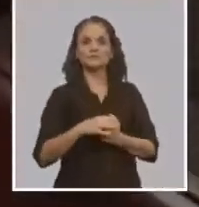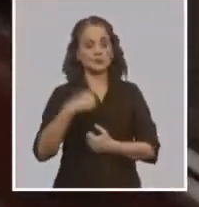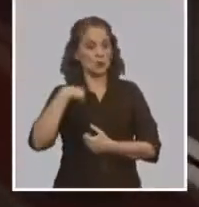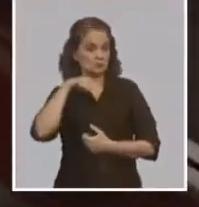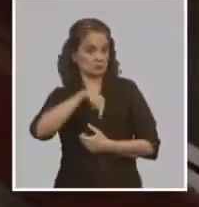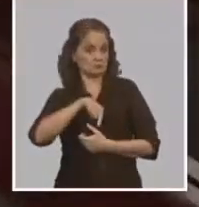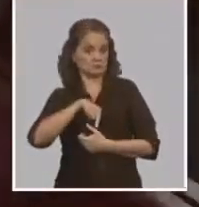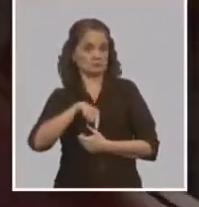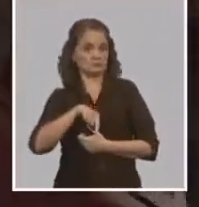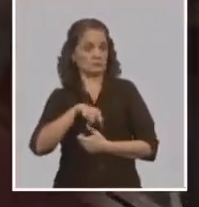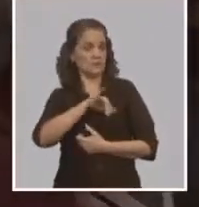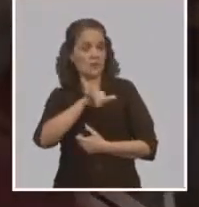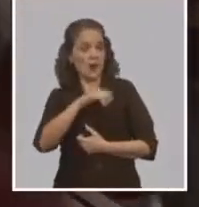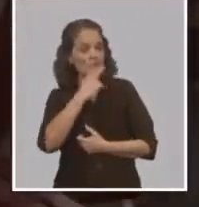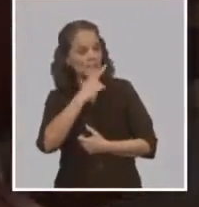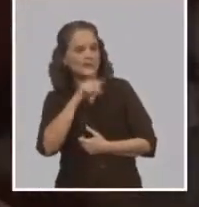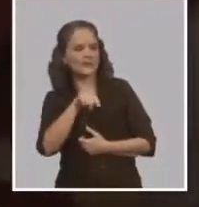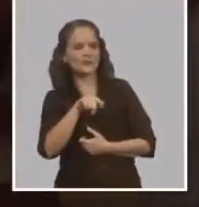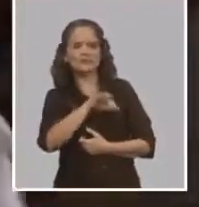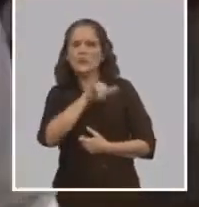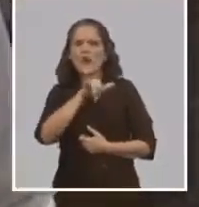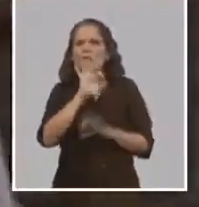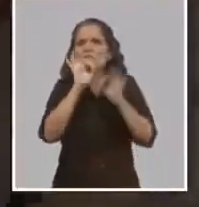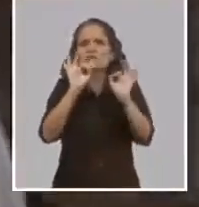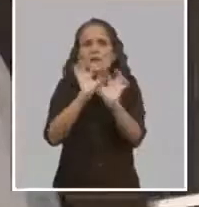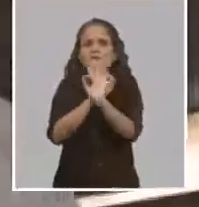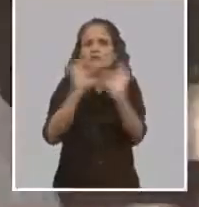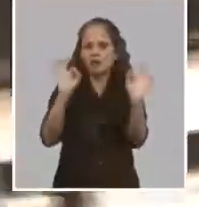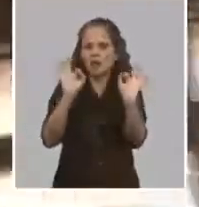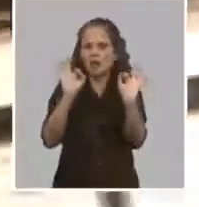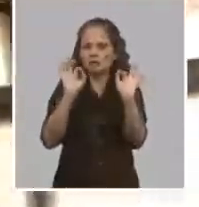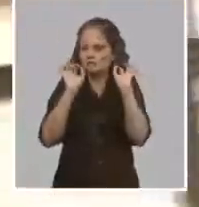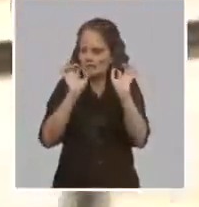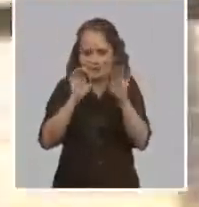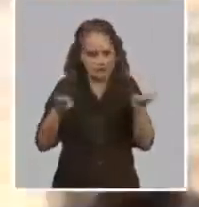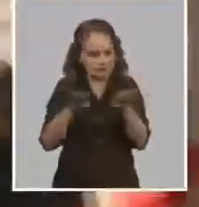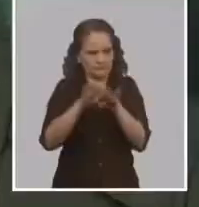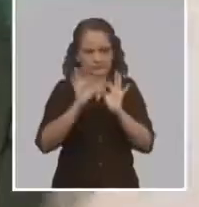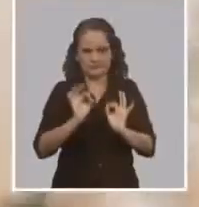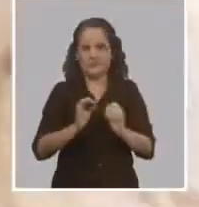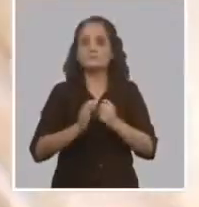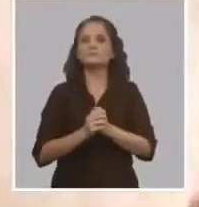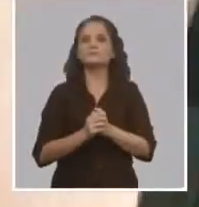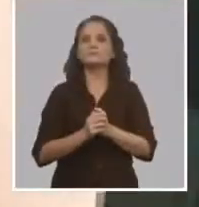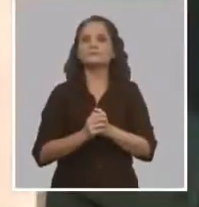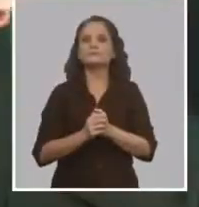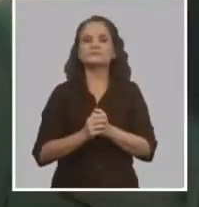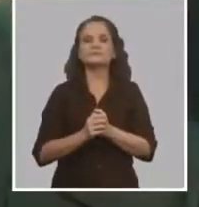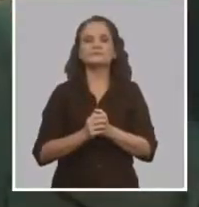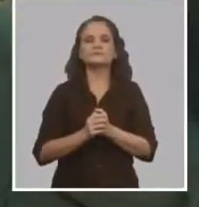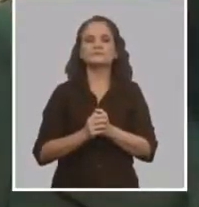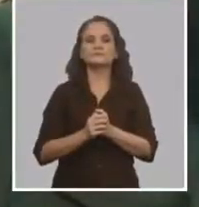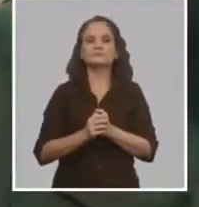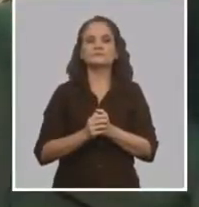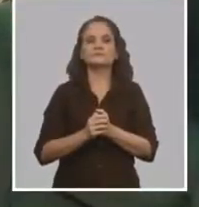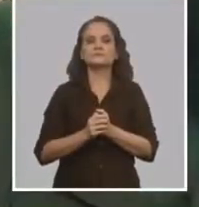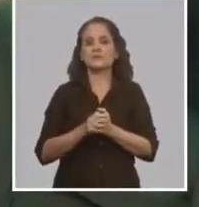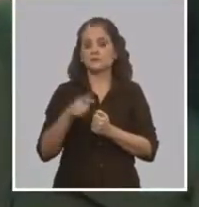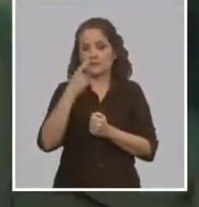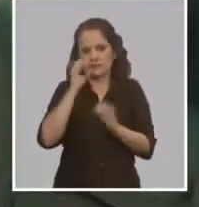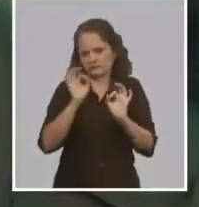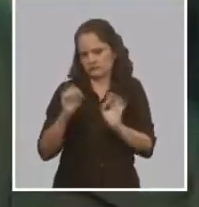afín, especialidad que son especialistas de la misma rama de la medicina. Empezamos a